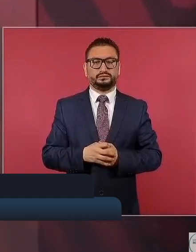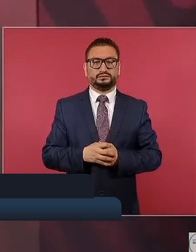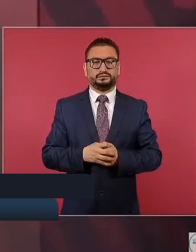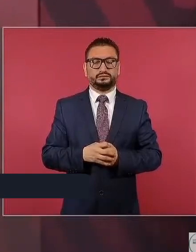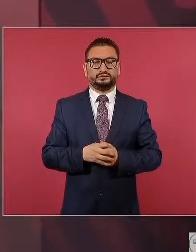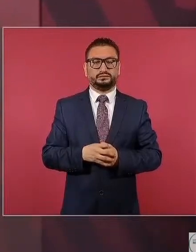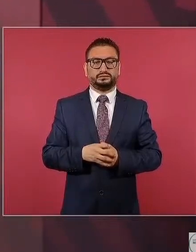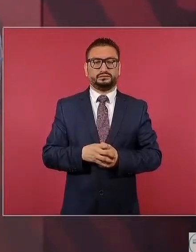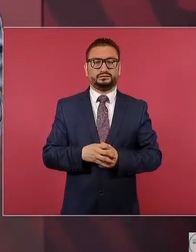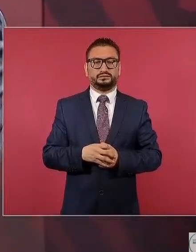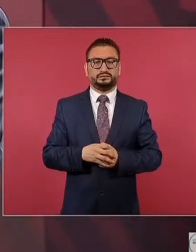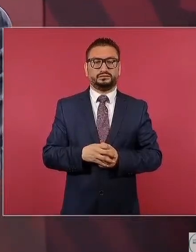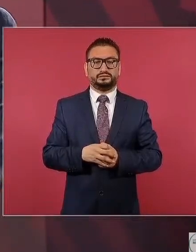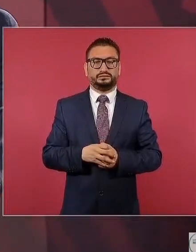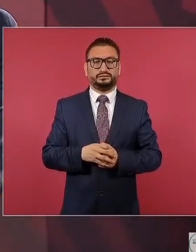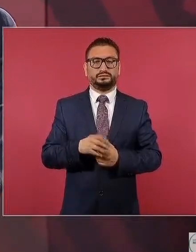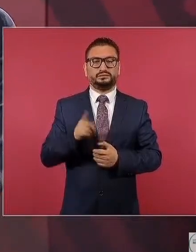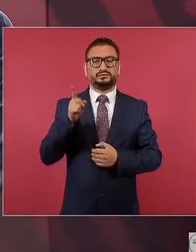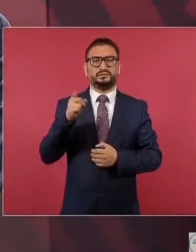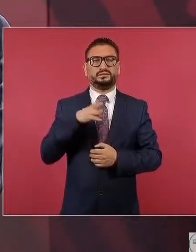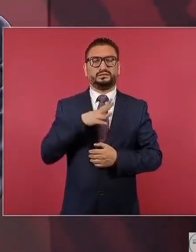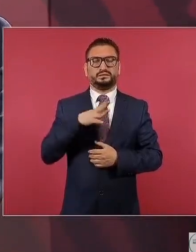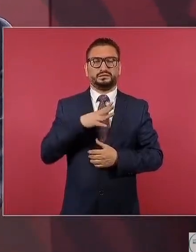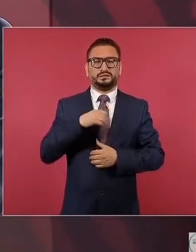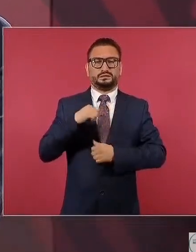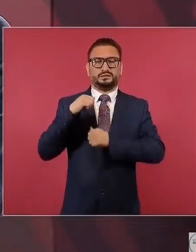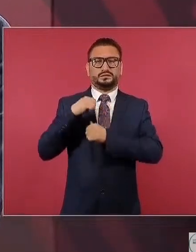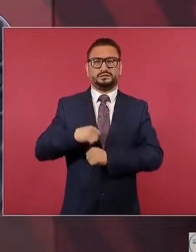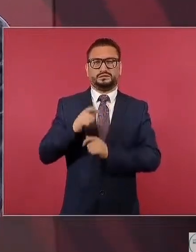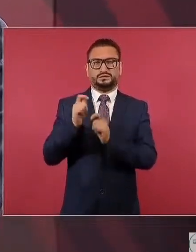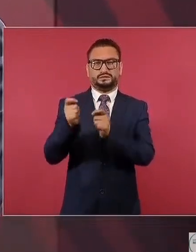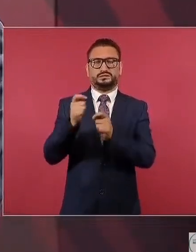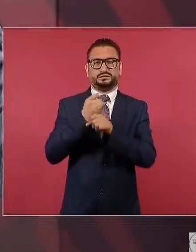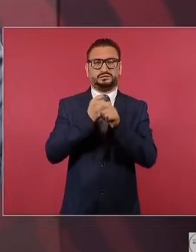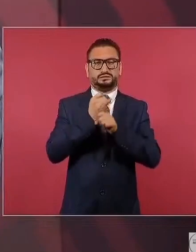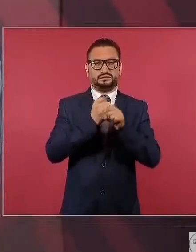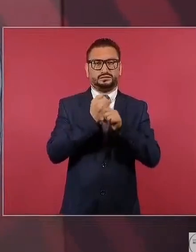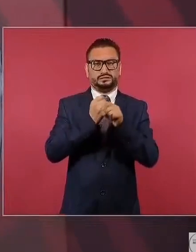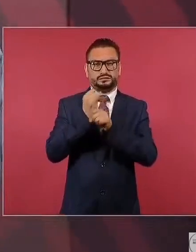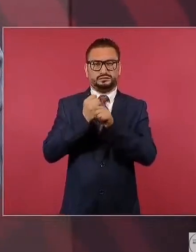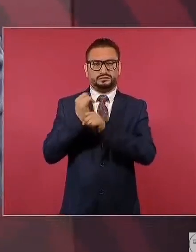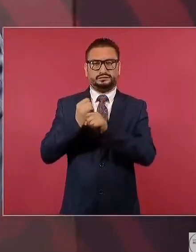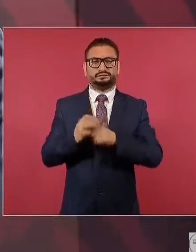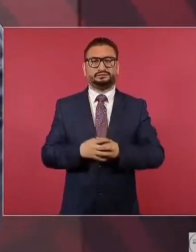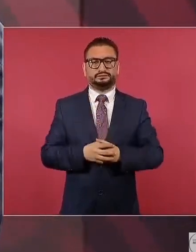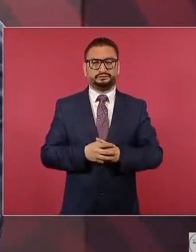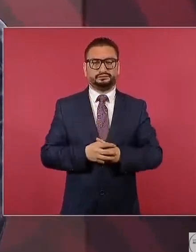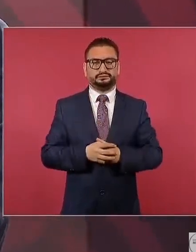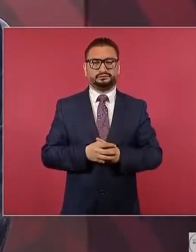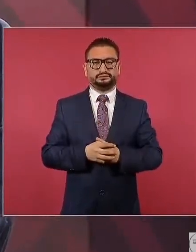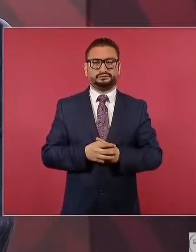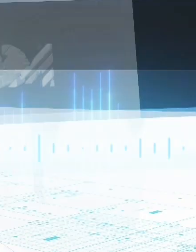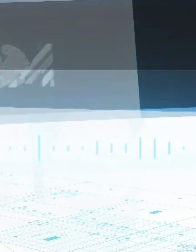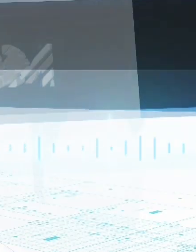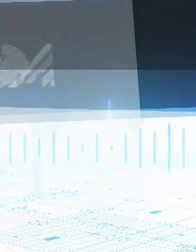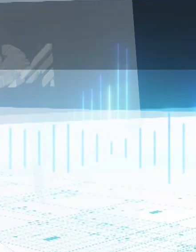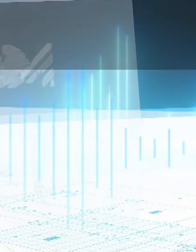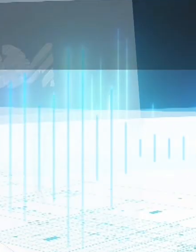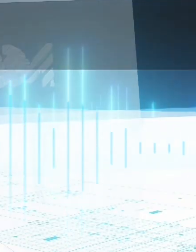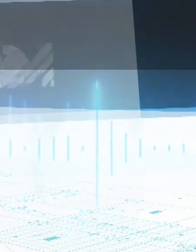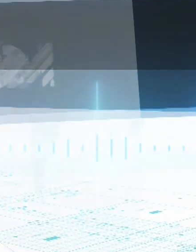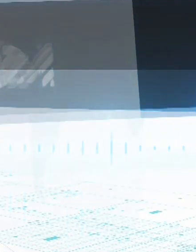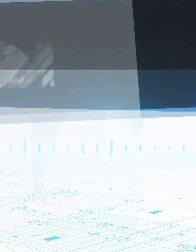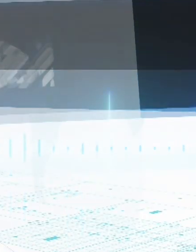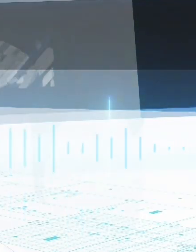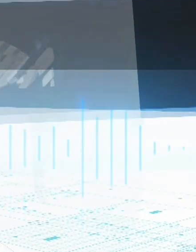por lo que hoy se podría hablar de que Andrés Manuel López Obrador es un presidente bien evaluado, querido y respaldado por su pueblo. El presidente